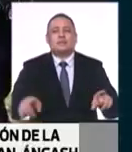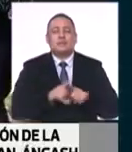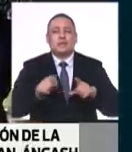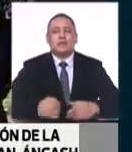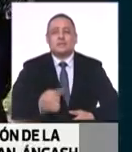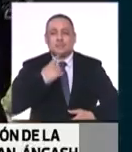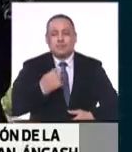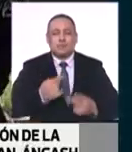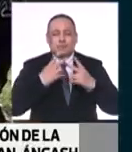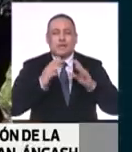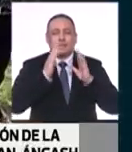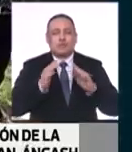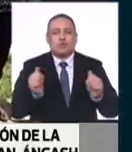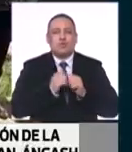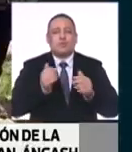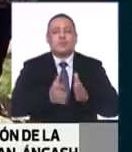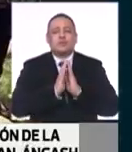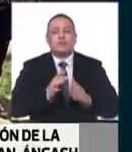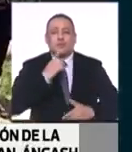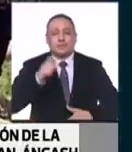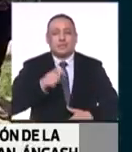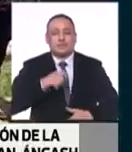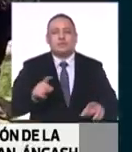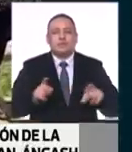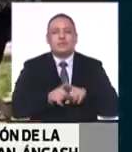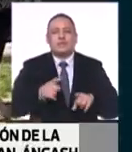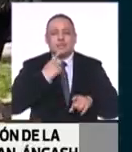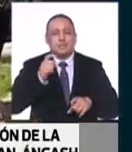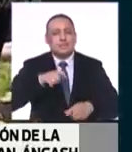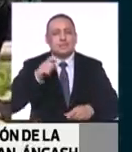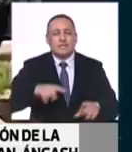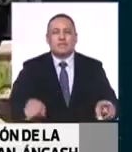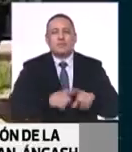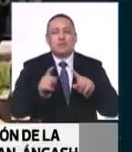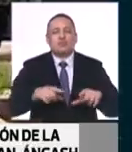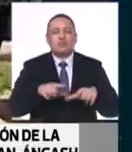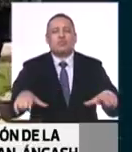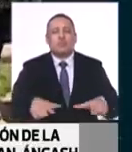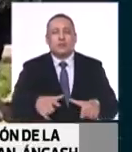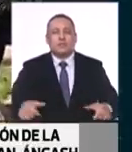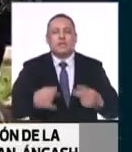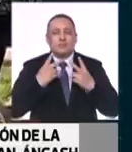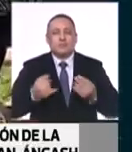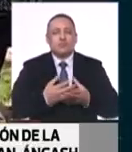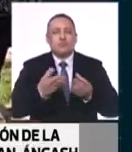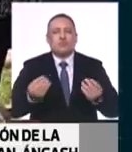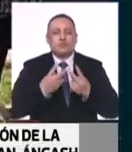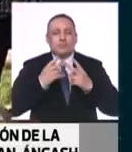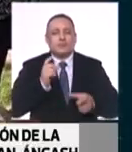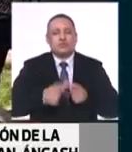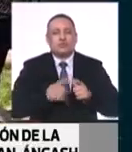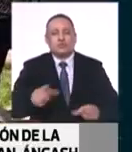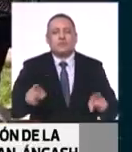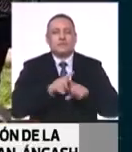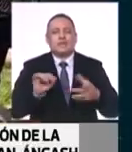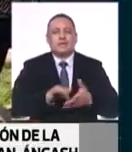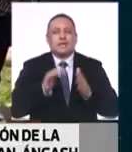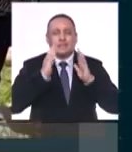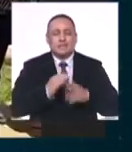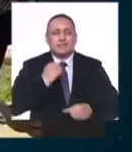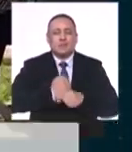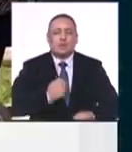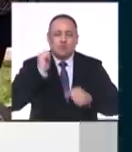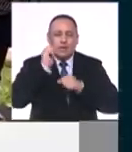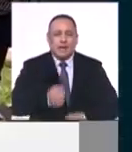acá escuchando pues estos requerimientos que son tan necesarios, ¿no? Esta es una zona donde radican muchas personas que se dedican a la